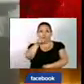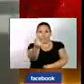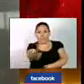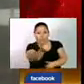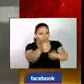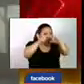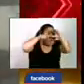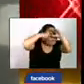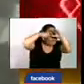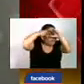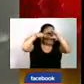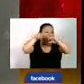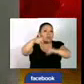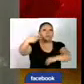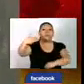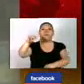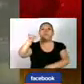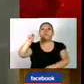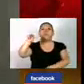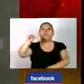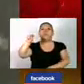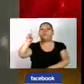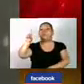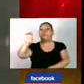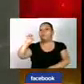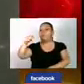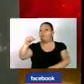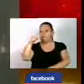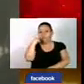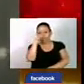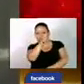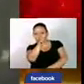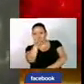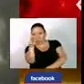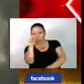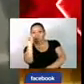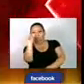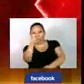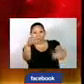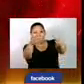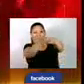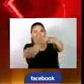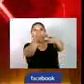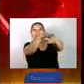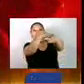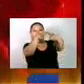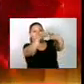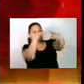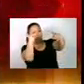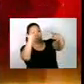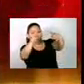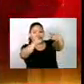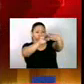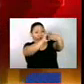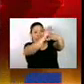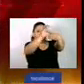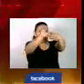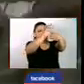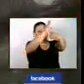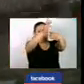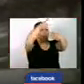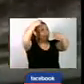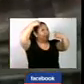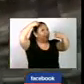pobladores en Chinandega se puede apreciar como desde el cono del volcán sale una fuerte cantidad de